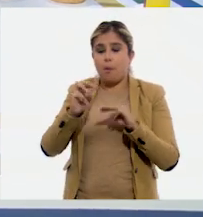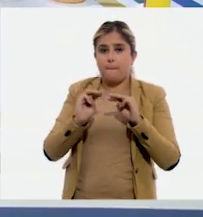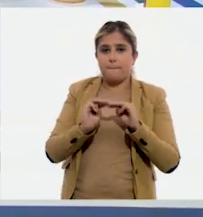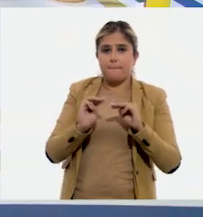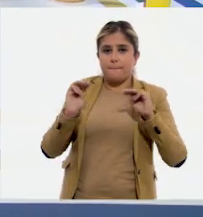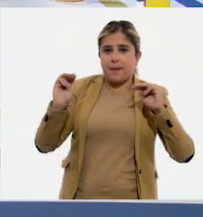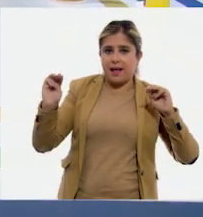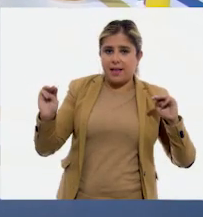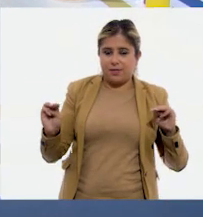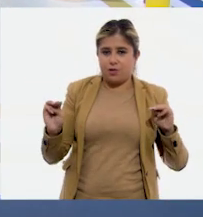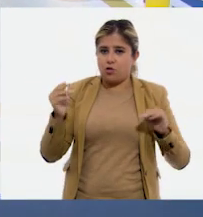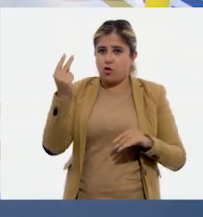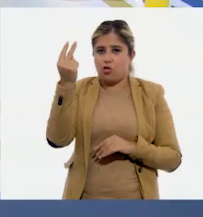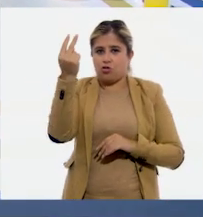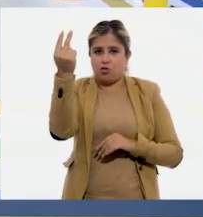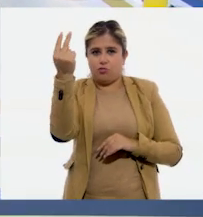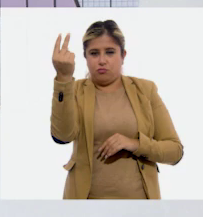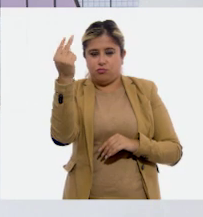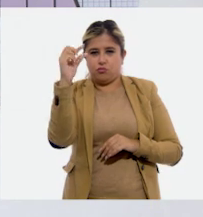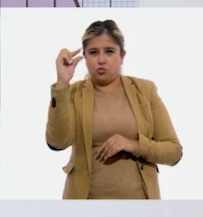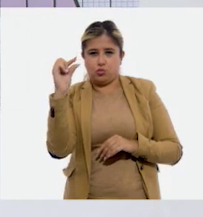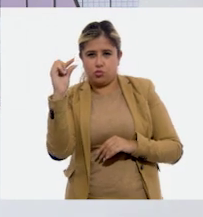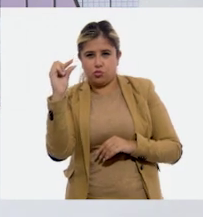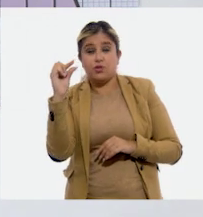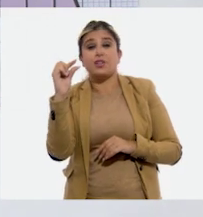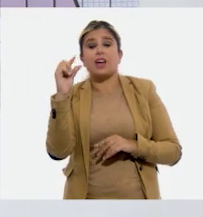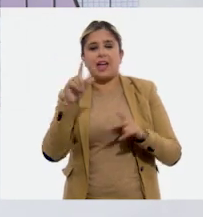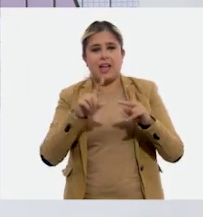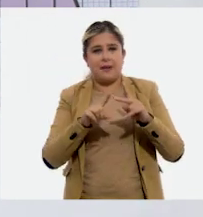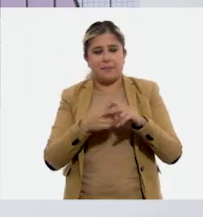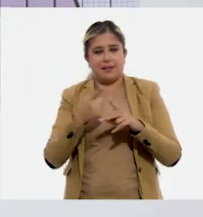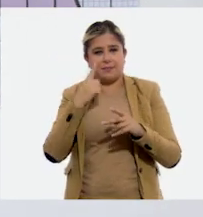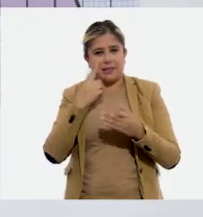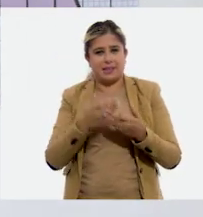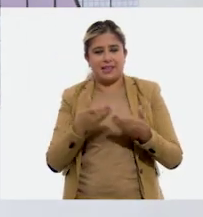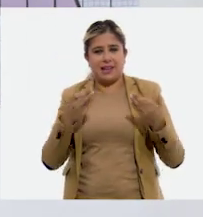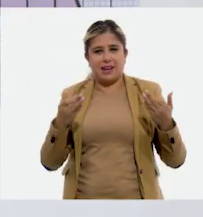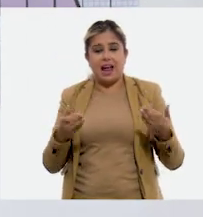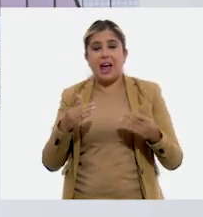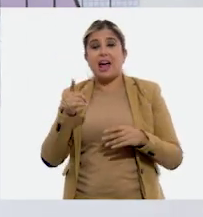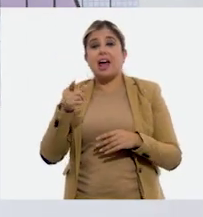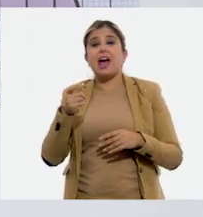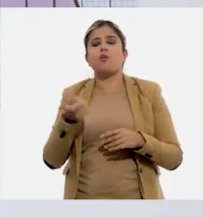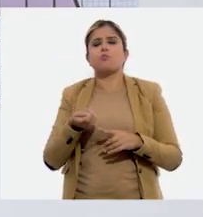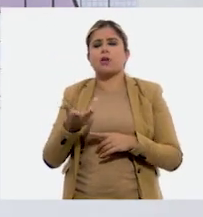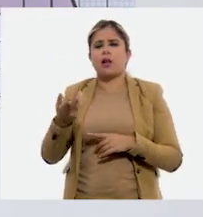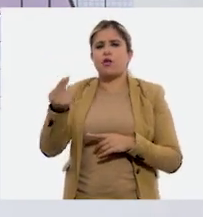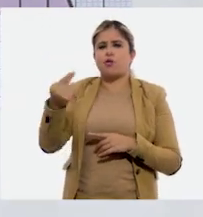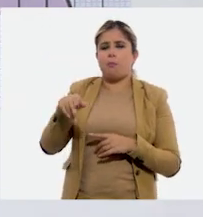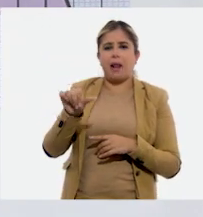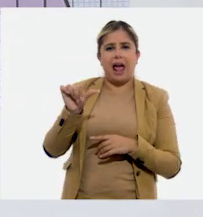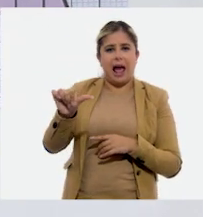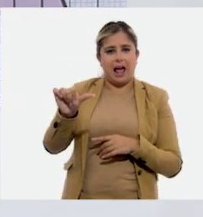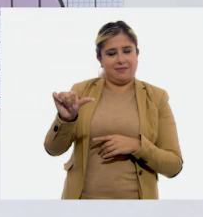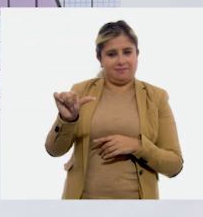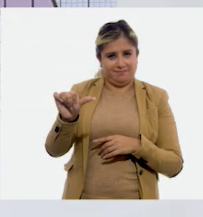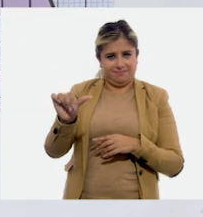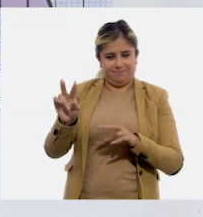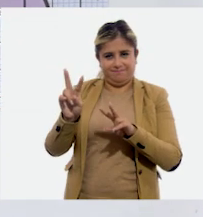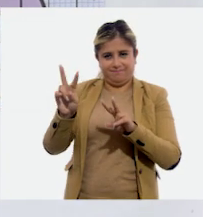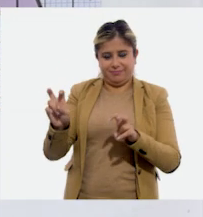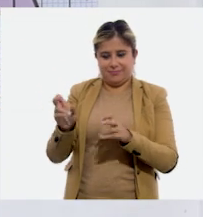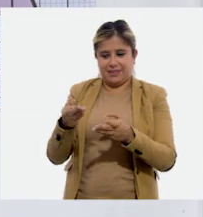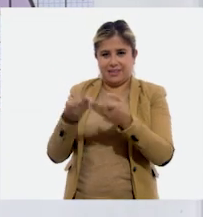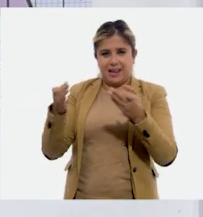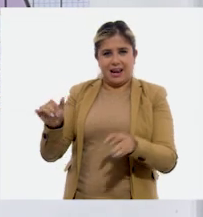1 metro cuadrado. Empecemos con este terreno al que llamaremos terreno A. ¿Qué